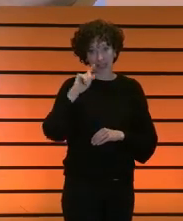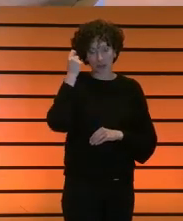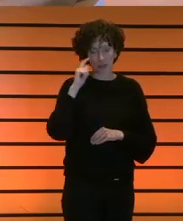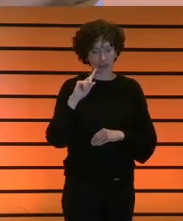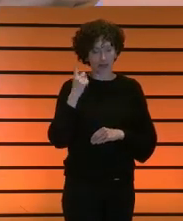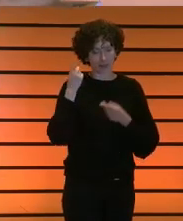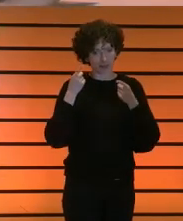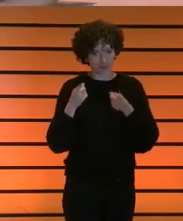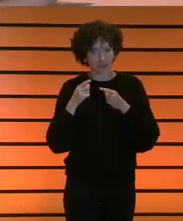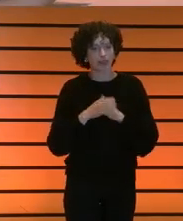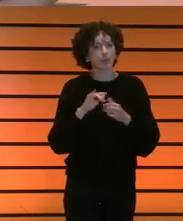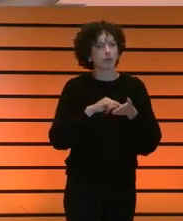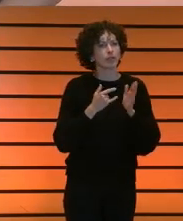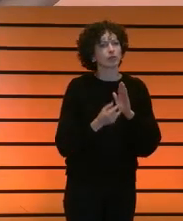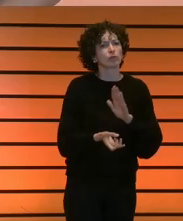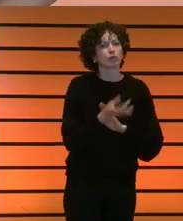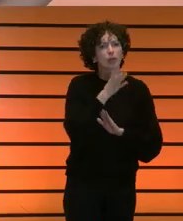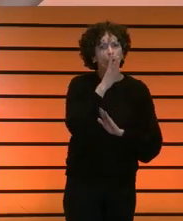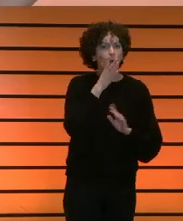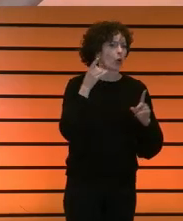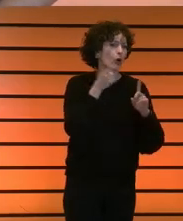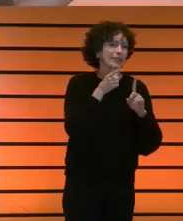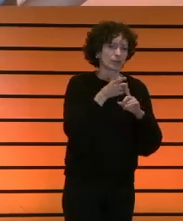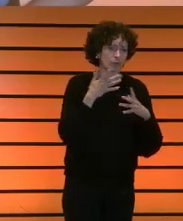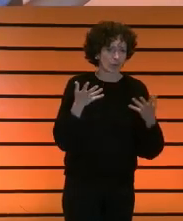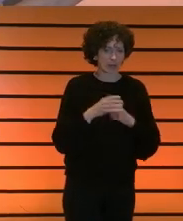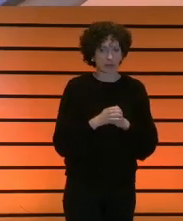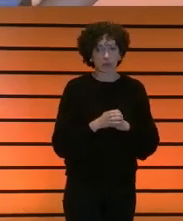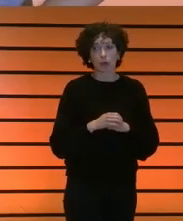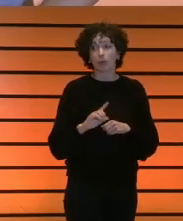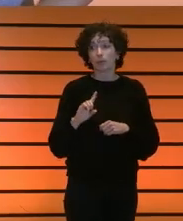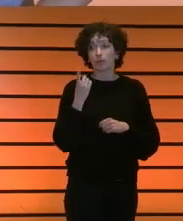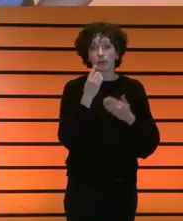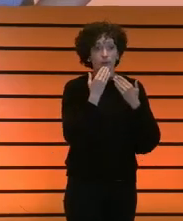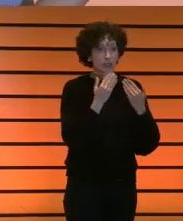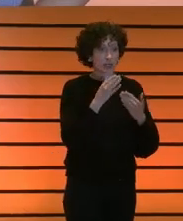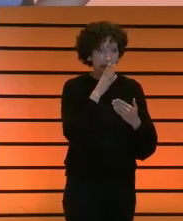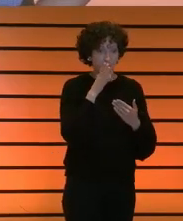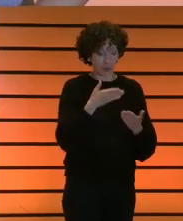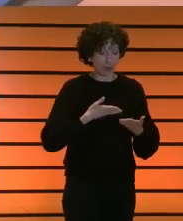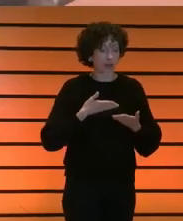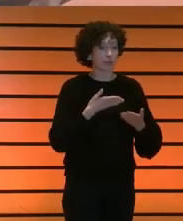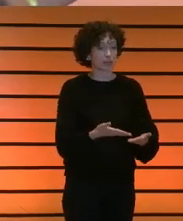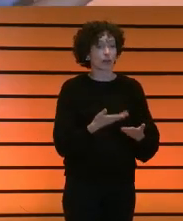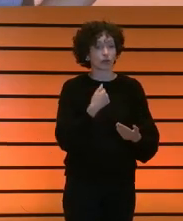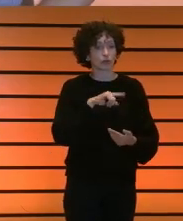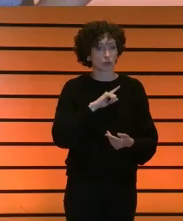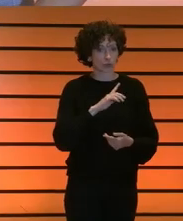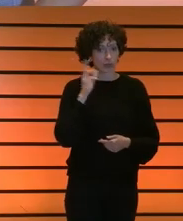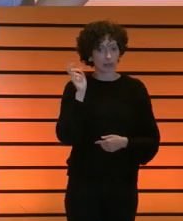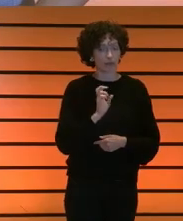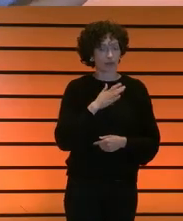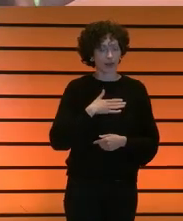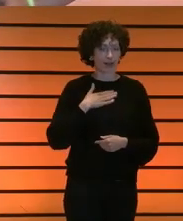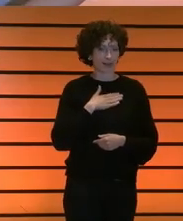surge un proyecto como este? Bueno, antes de nada, Susana, muchísimas gracias por invitarnos. Estamos encantados de estar